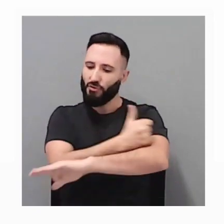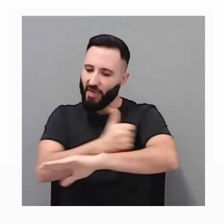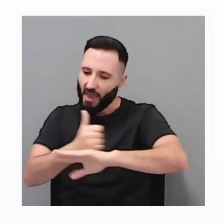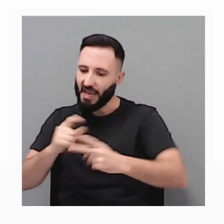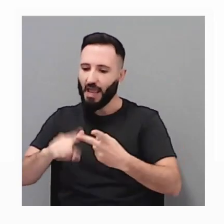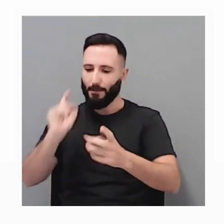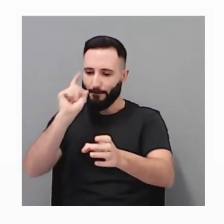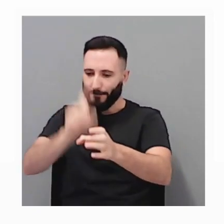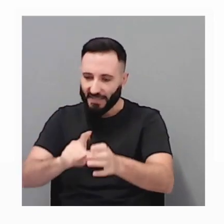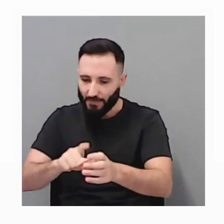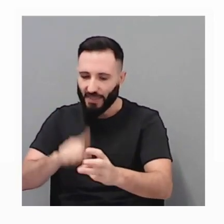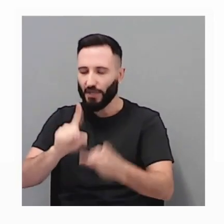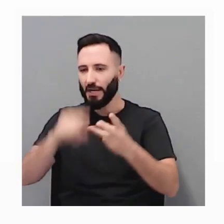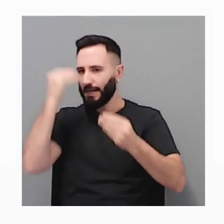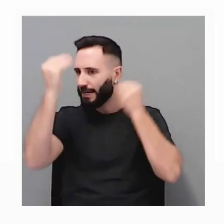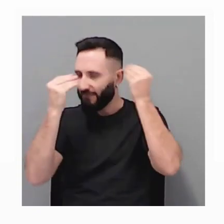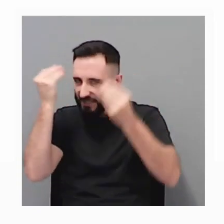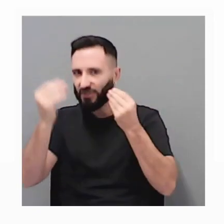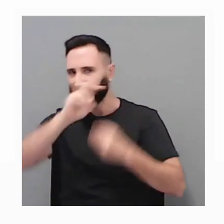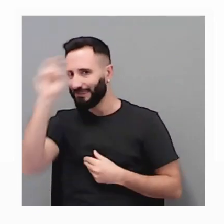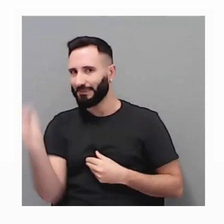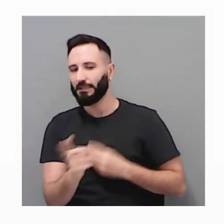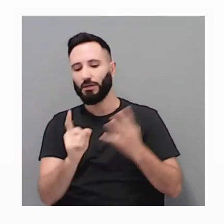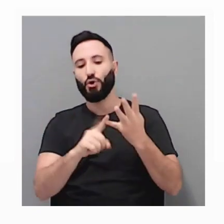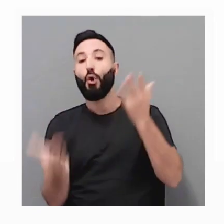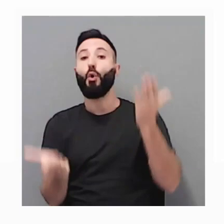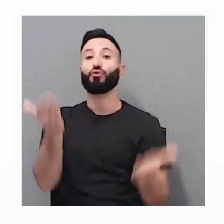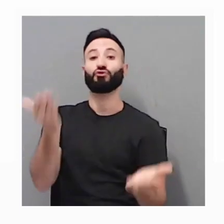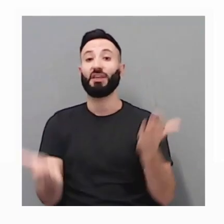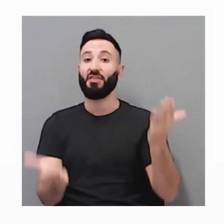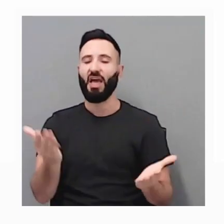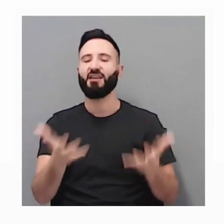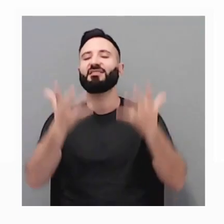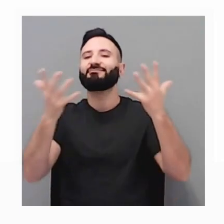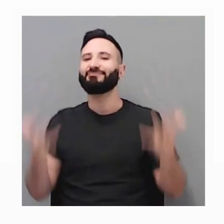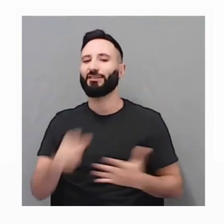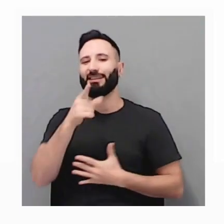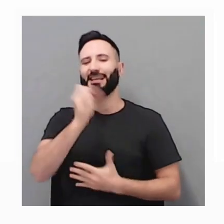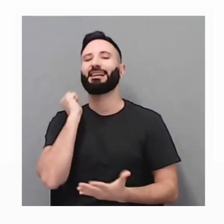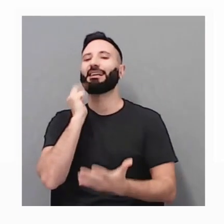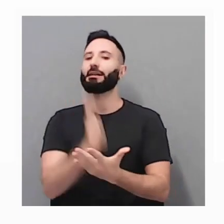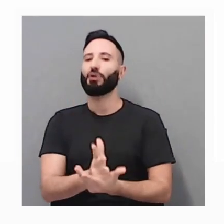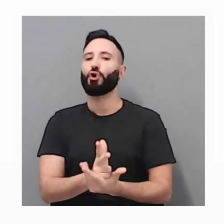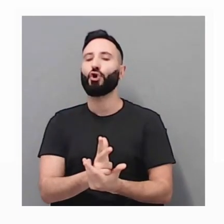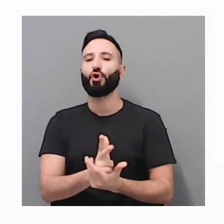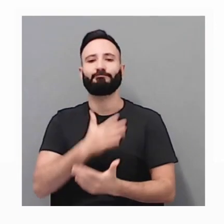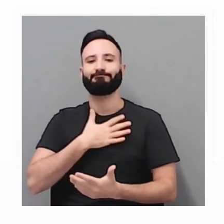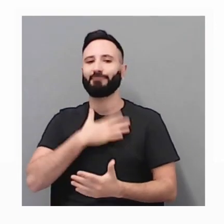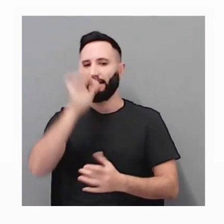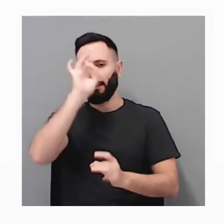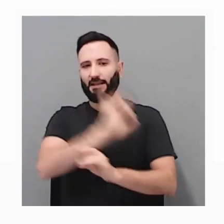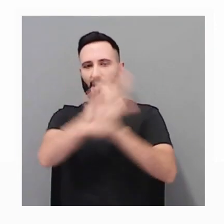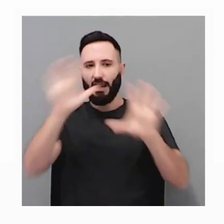participación, la reflexión, la justicia. Entonces tenemos este reto muy claro para